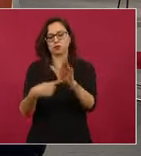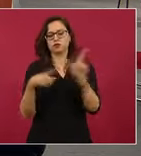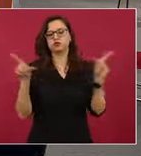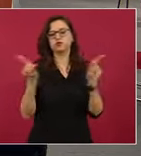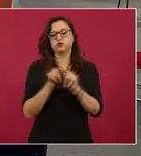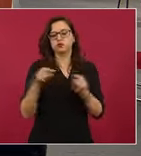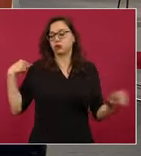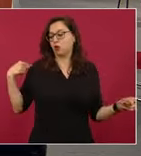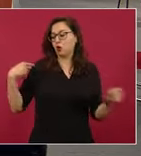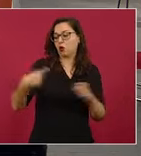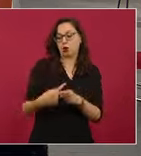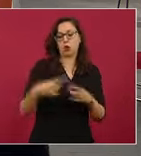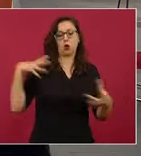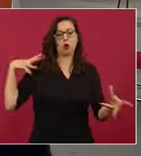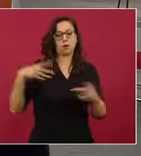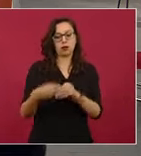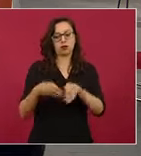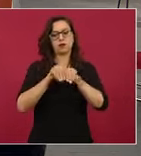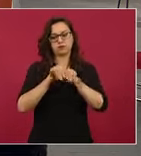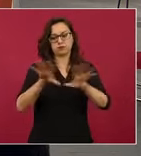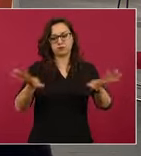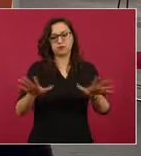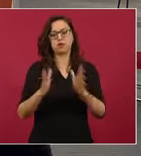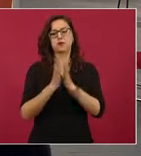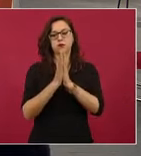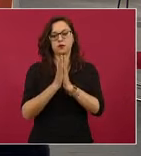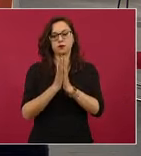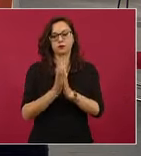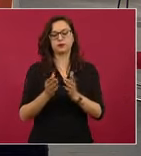hizo en estas fechas. Adelante, por favor.